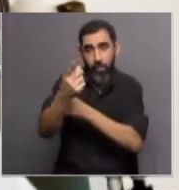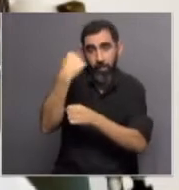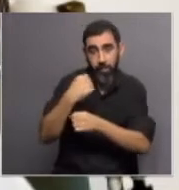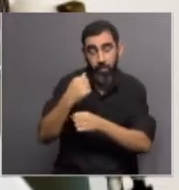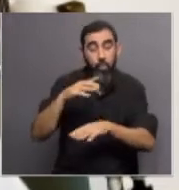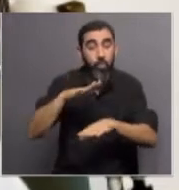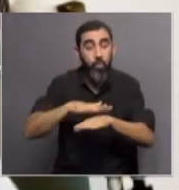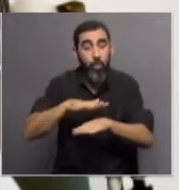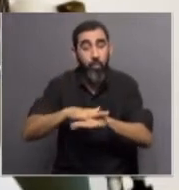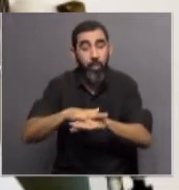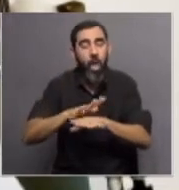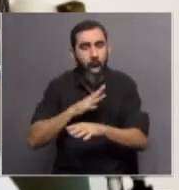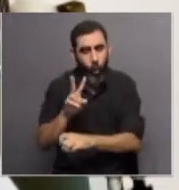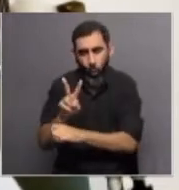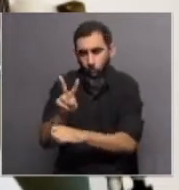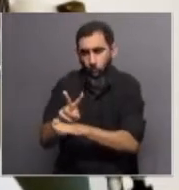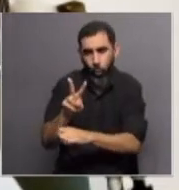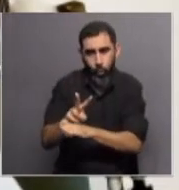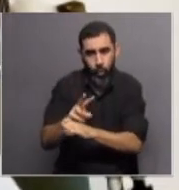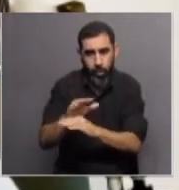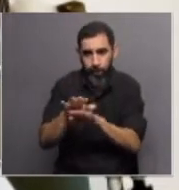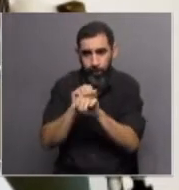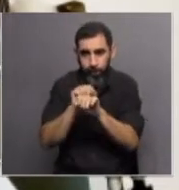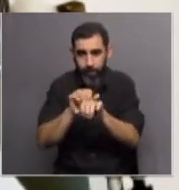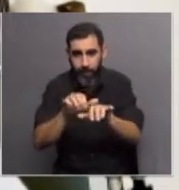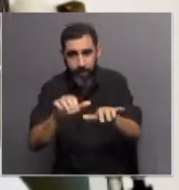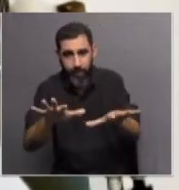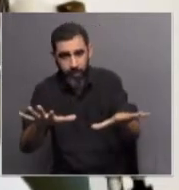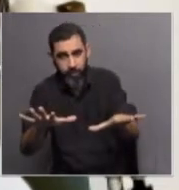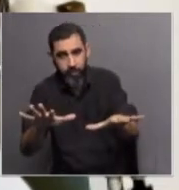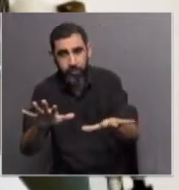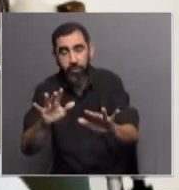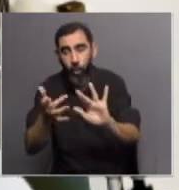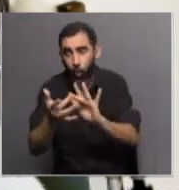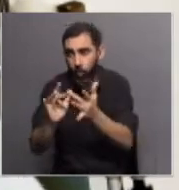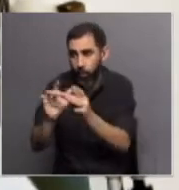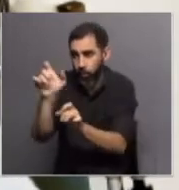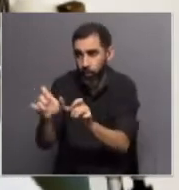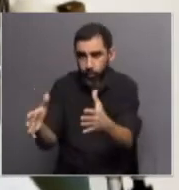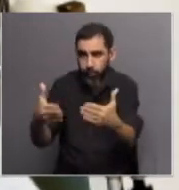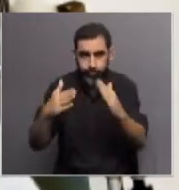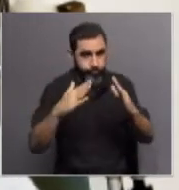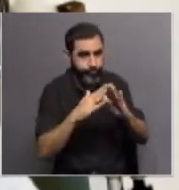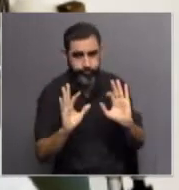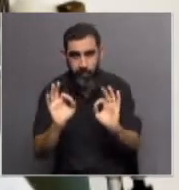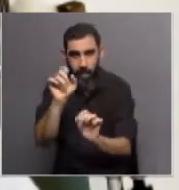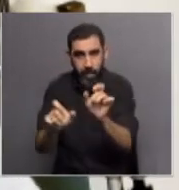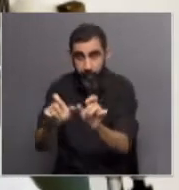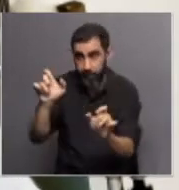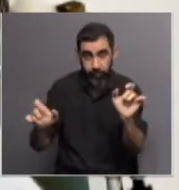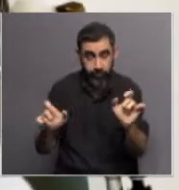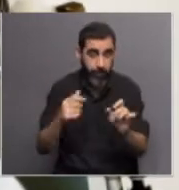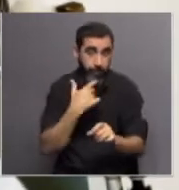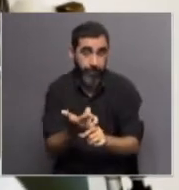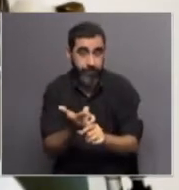la epidemia estaba básicamente controlada por el Tetris, por el testeo, rastreo y aislamiento de los contactos, ahí la población,